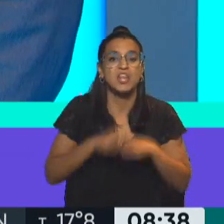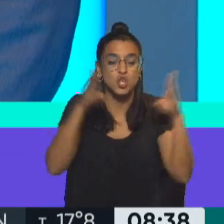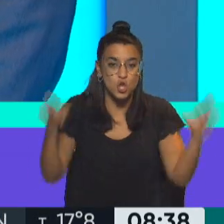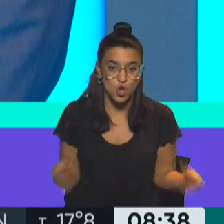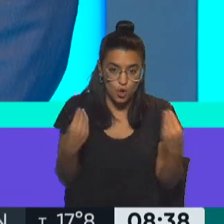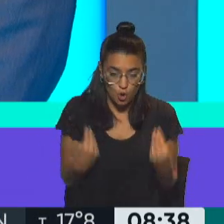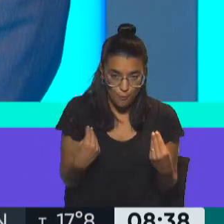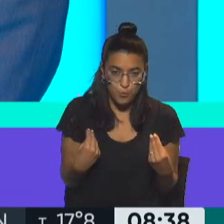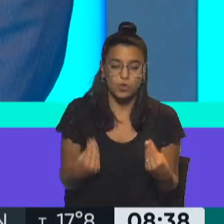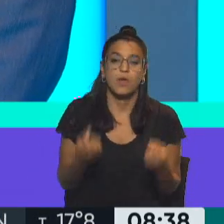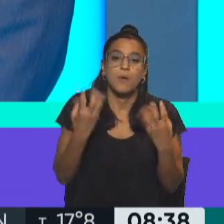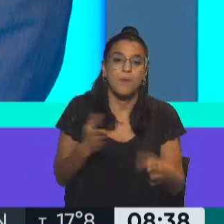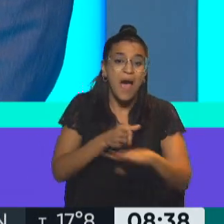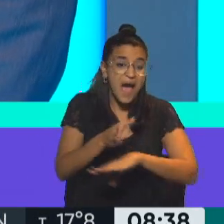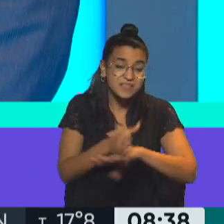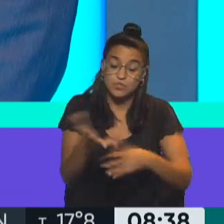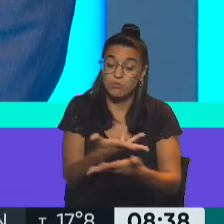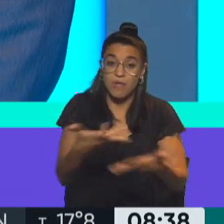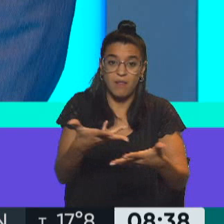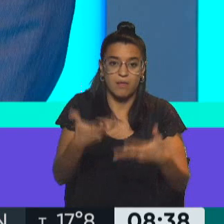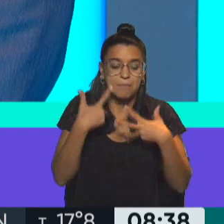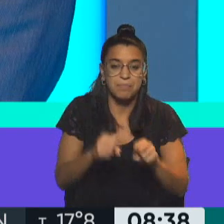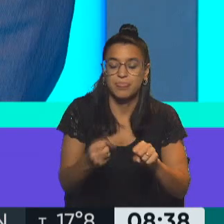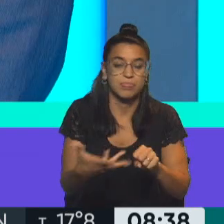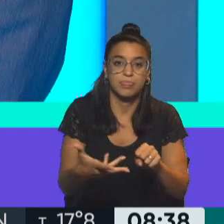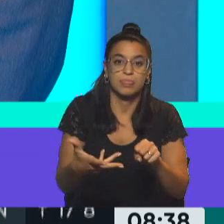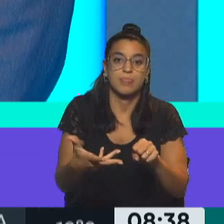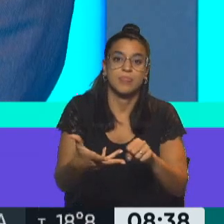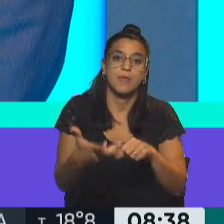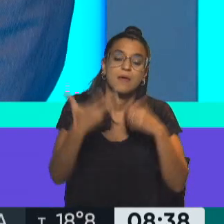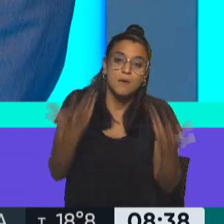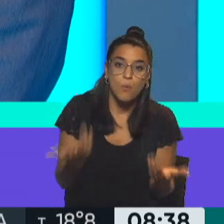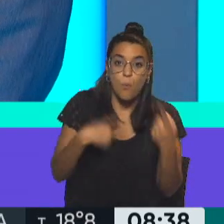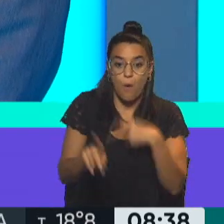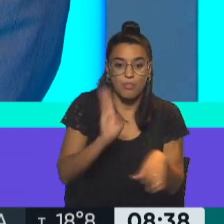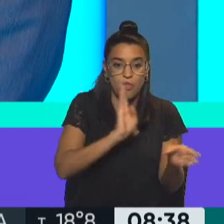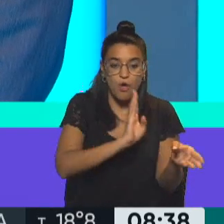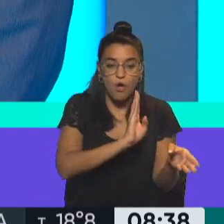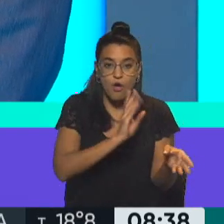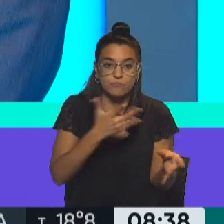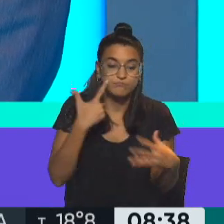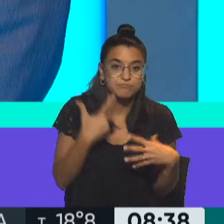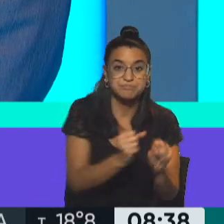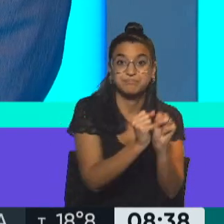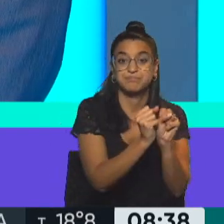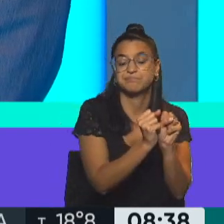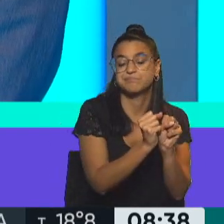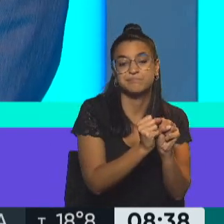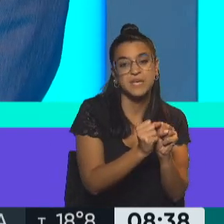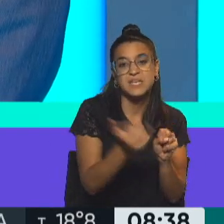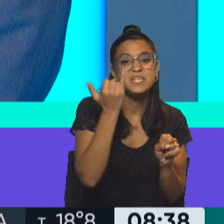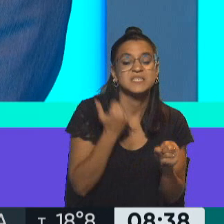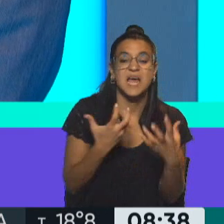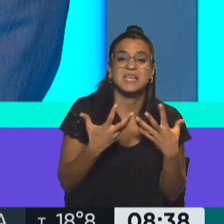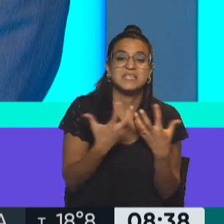porque se acceden tarde al diagnóstico porque entonces cuando acceden al diagnóstico en muchos casos ya está el sistema